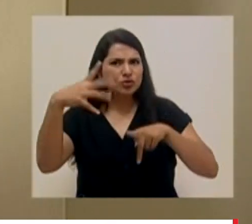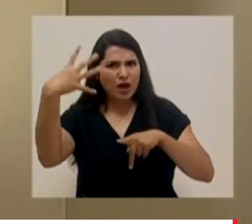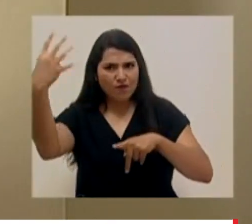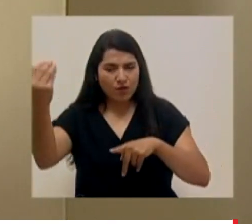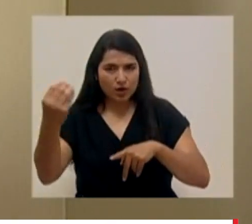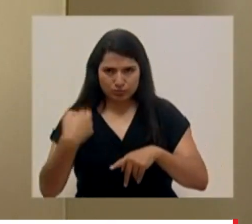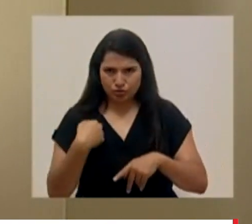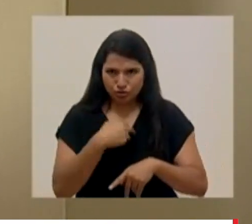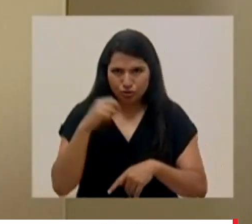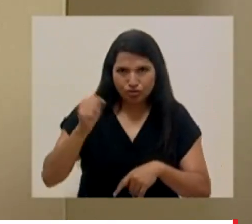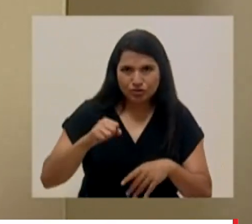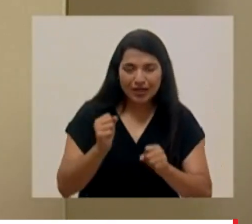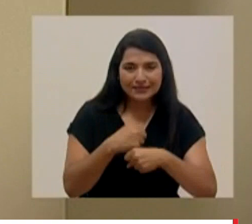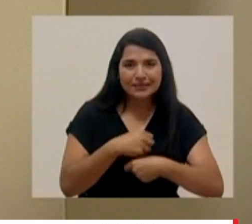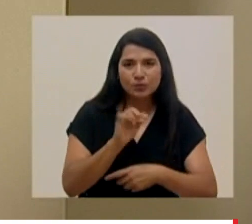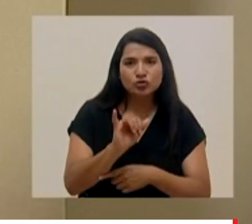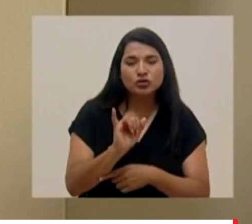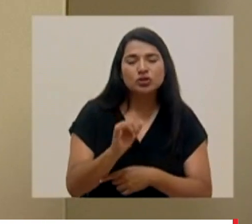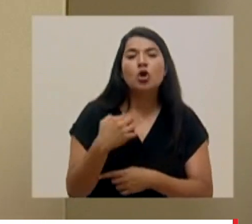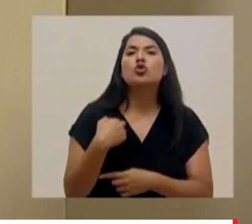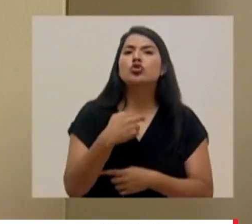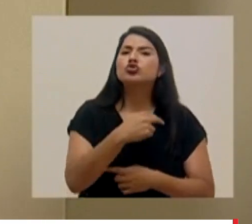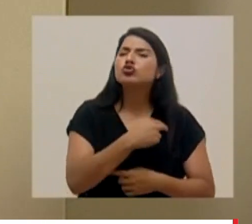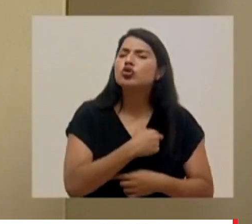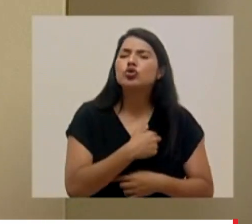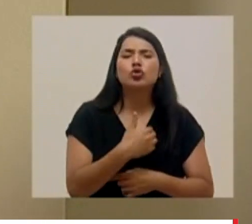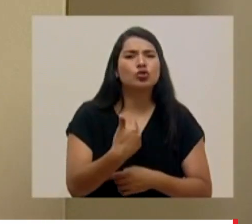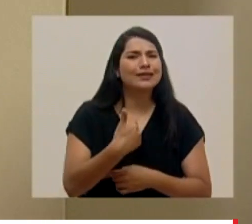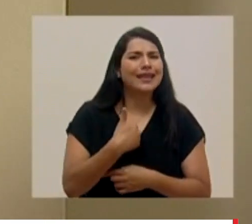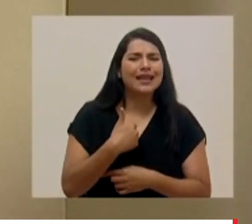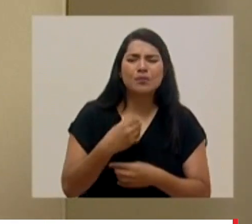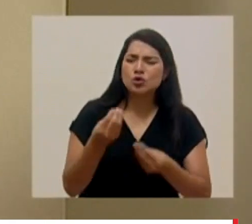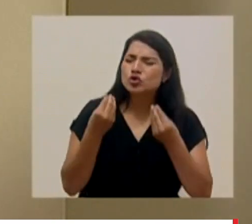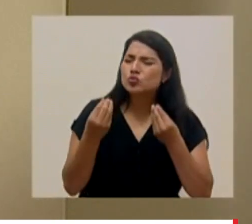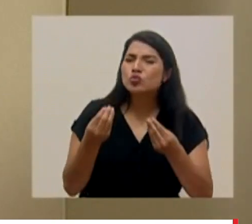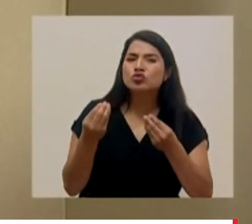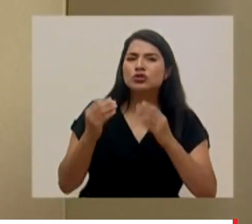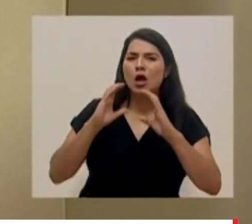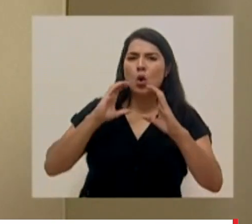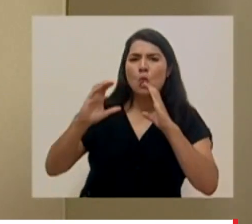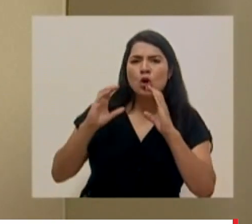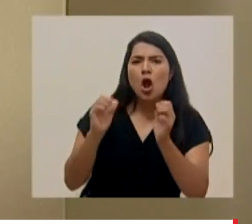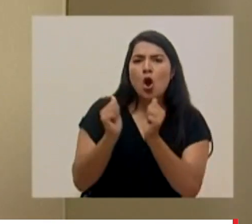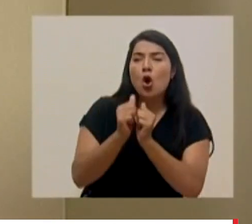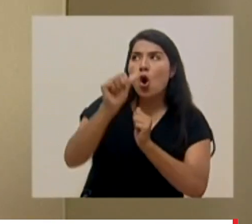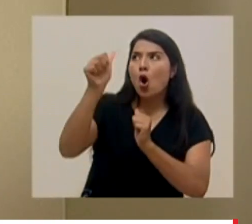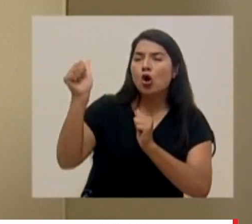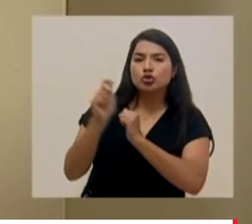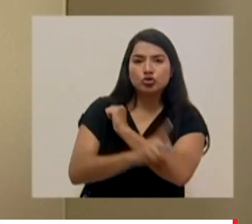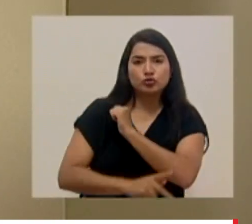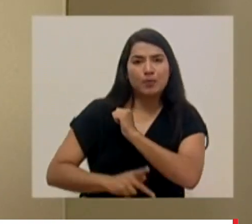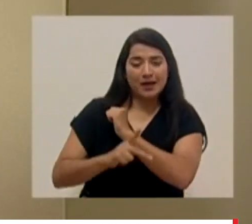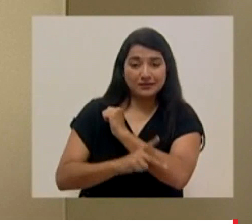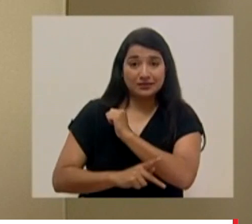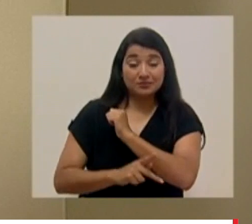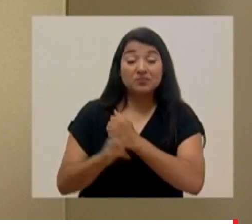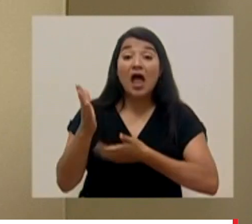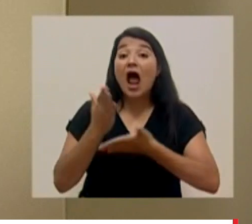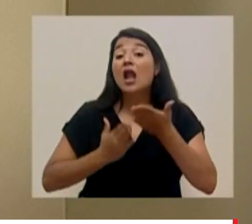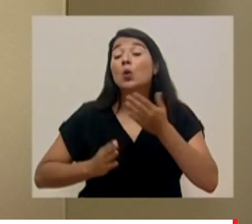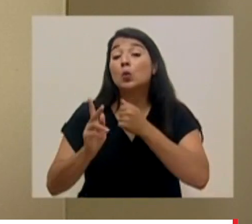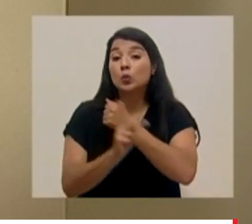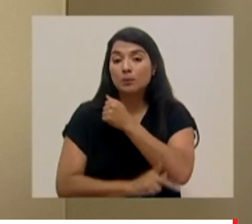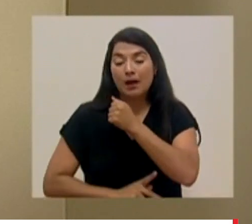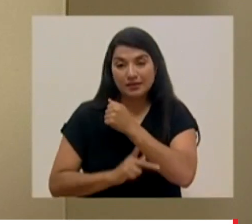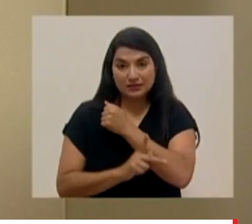hacemos. Nosotros hemos tenido numerosos intercambios con otros países, algunos países que